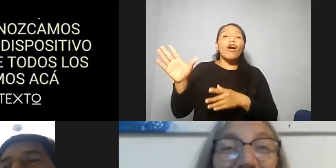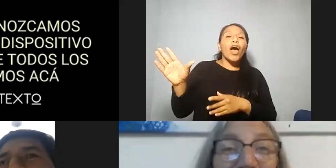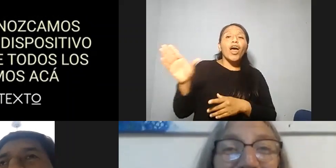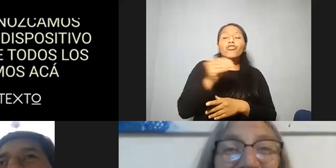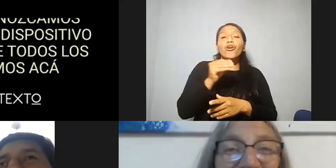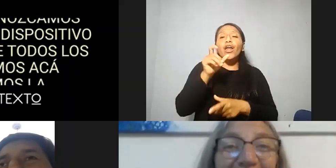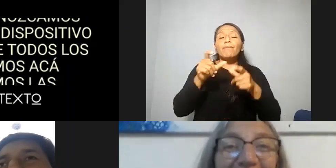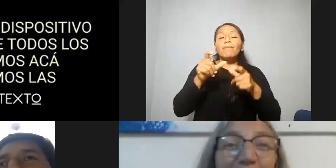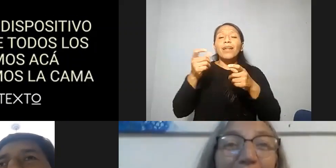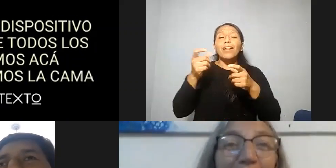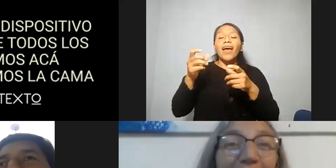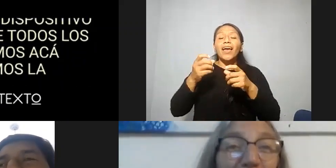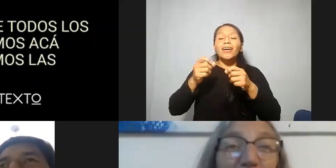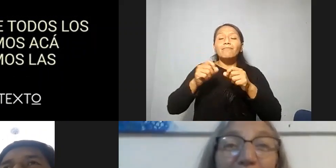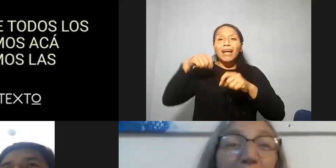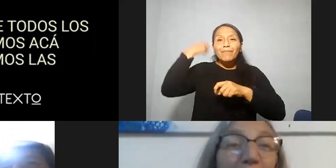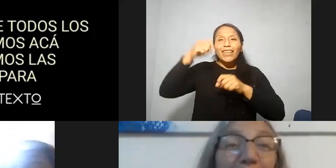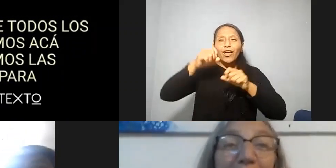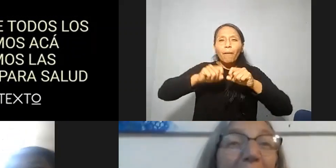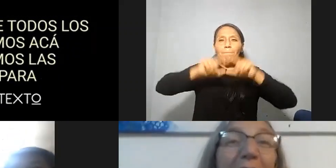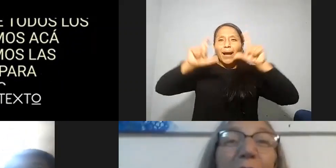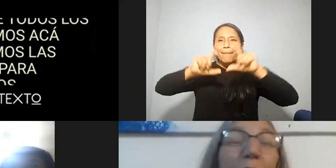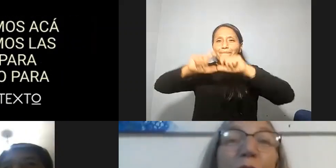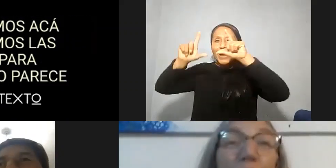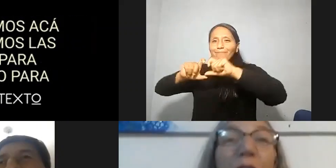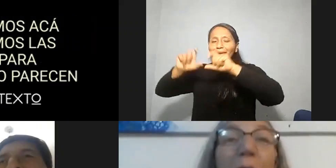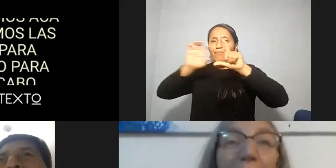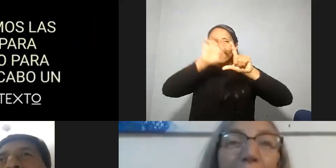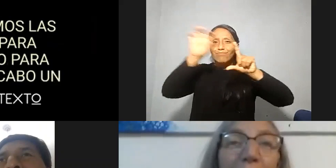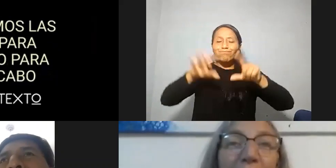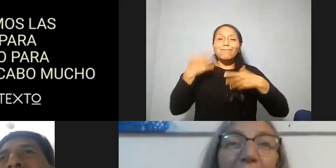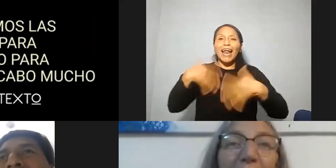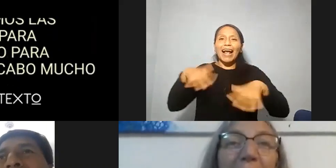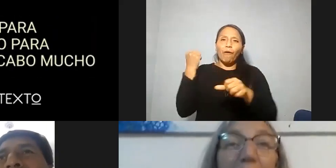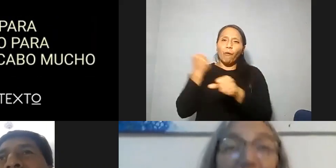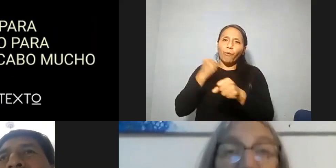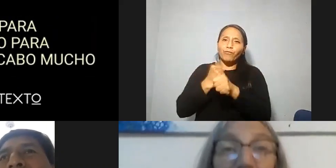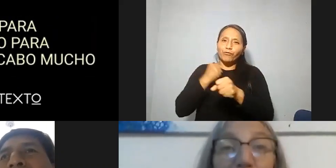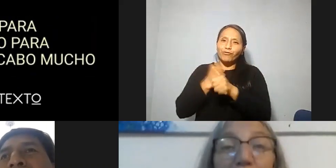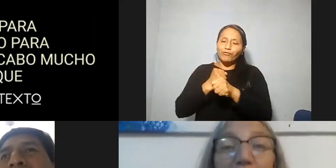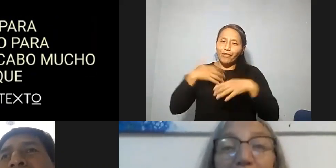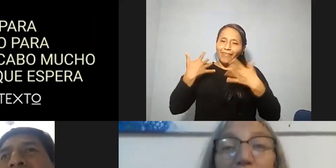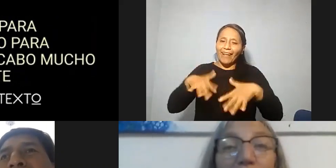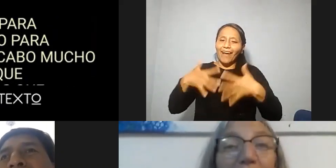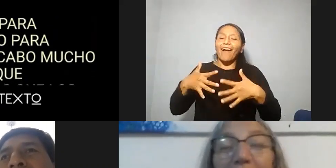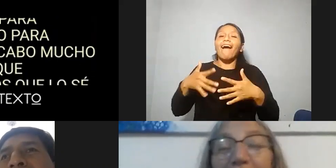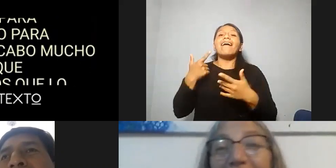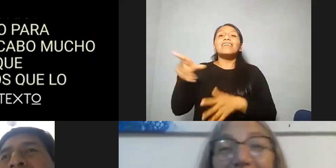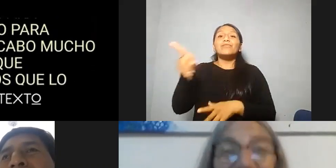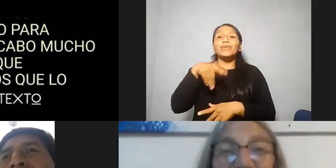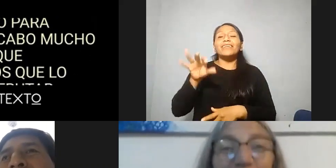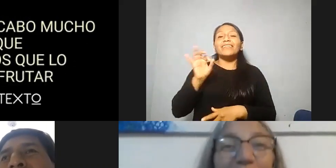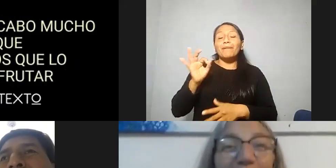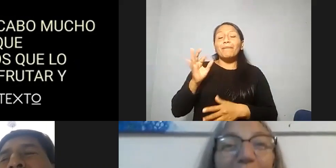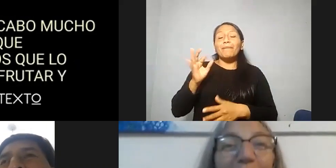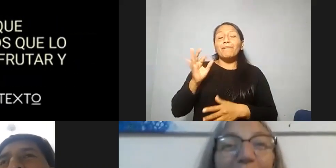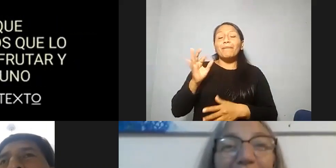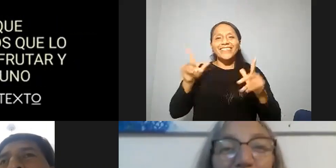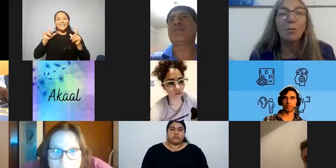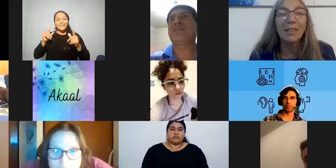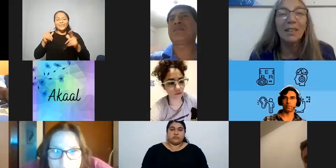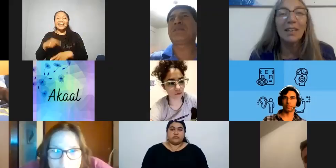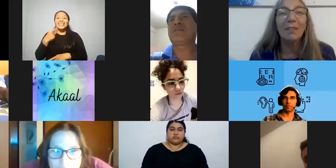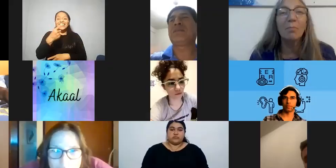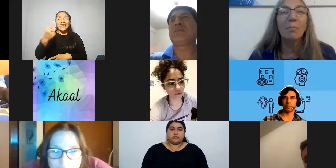las cámaras para saludarnos, para decir que acá hubo mucho trabajo, que esperamos que lo sepan disfrutar y que cada uno sabemos que